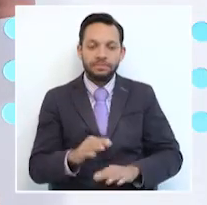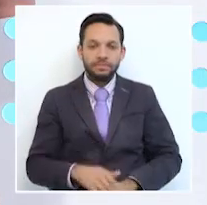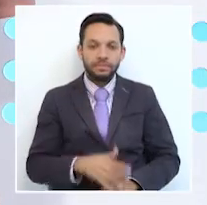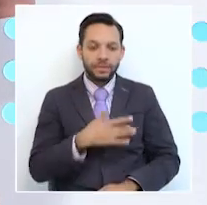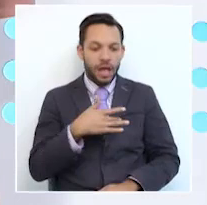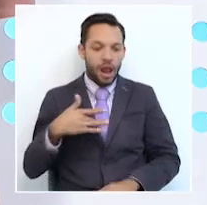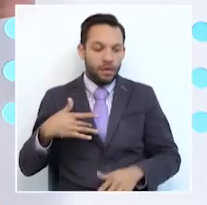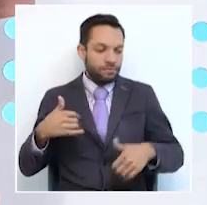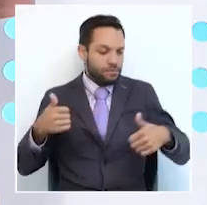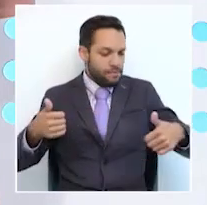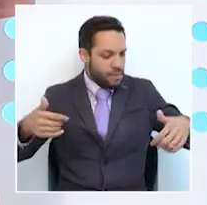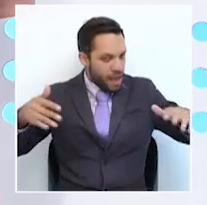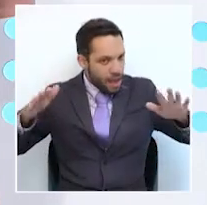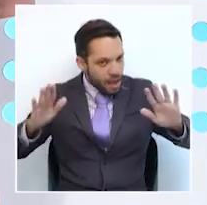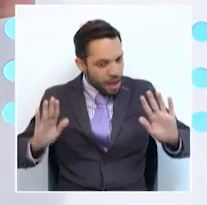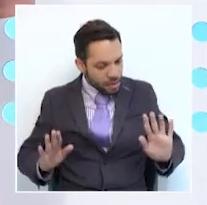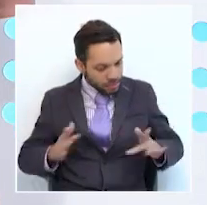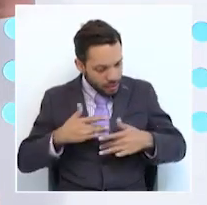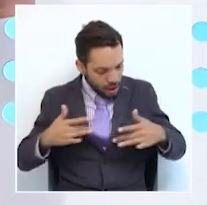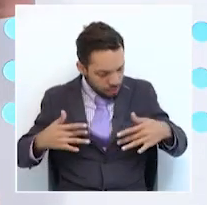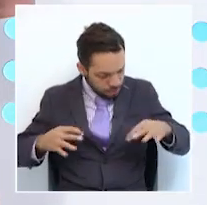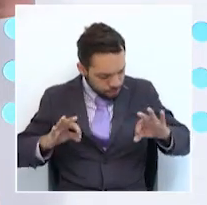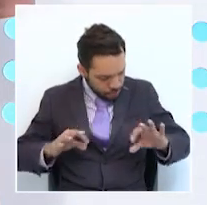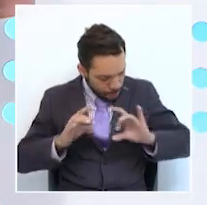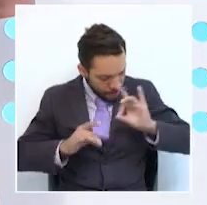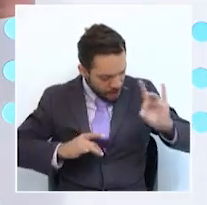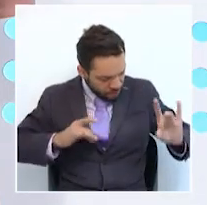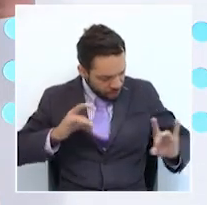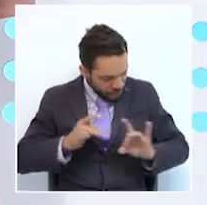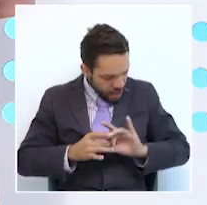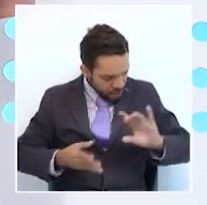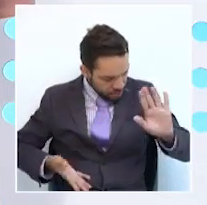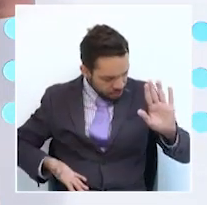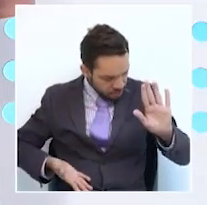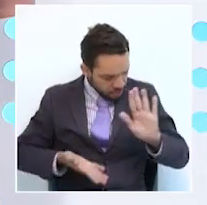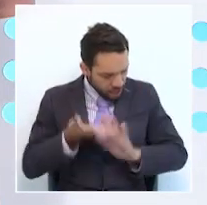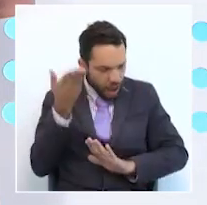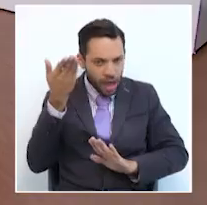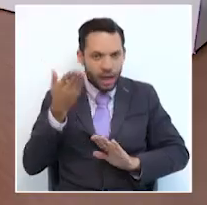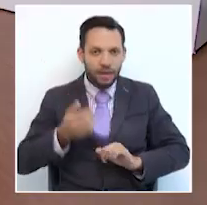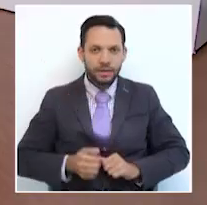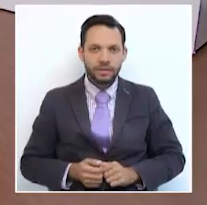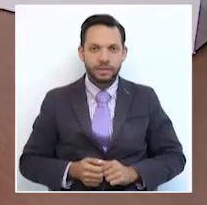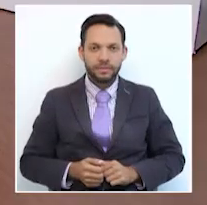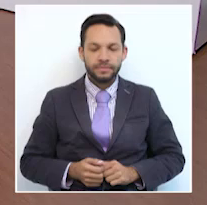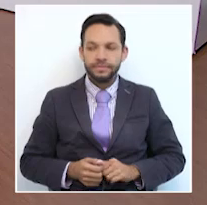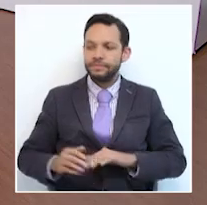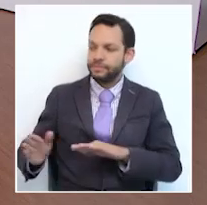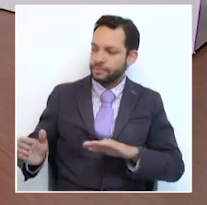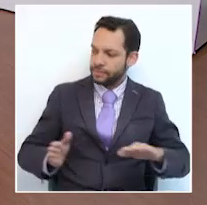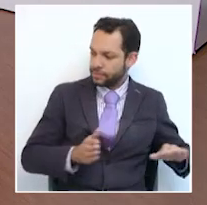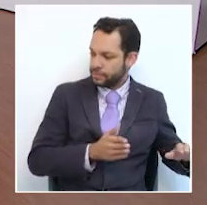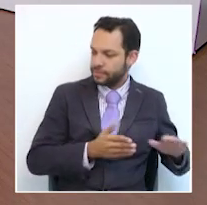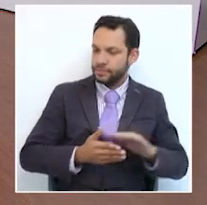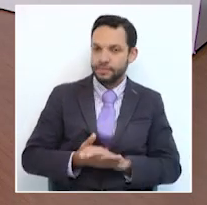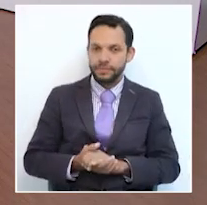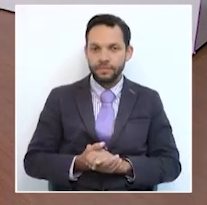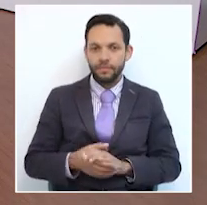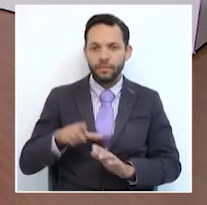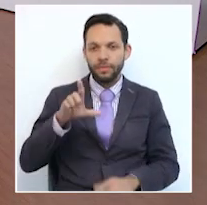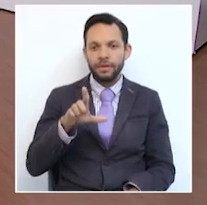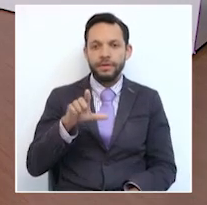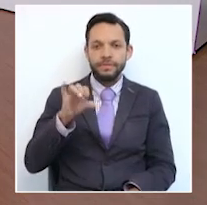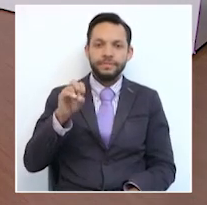11 que toma de 11 tabletas que tomaba diarias para su problema voy con esta pregunta de lina marcela